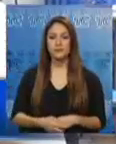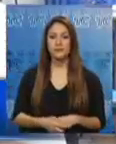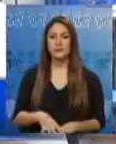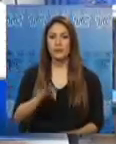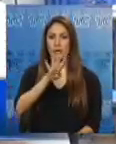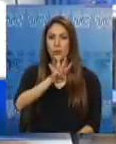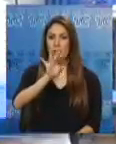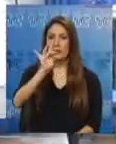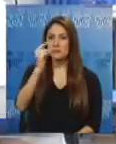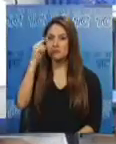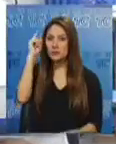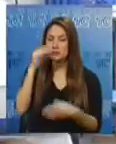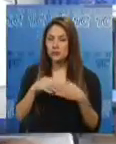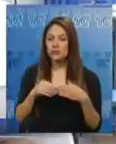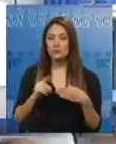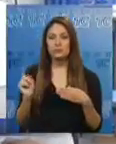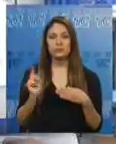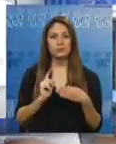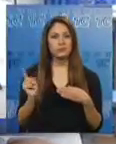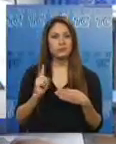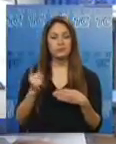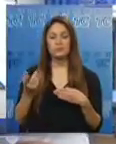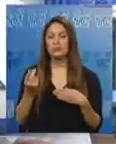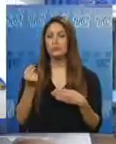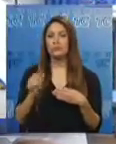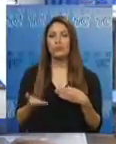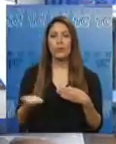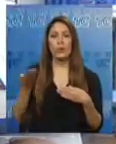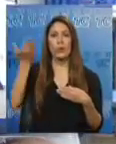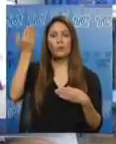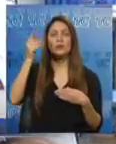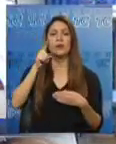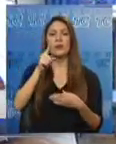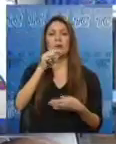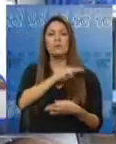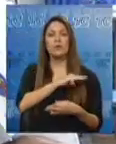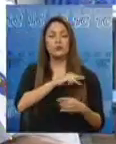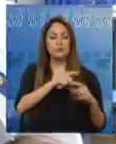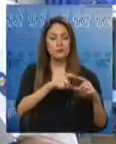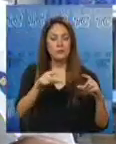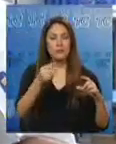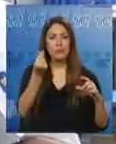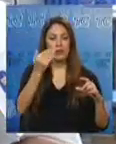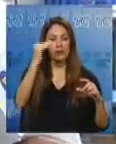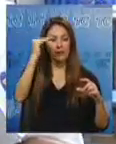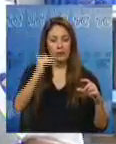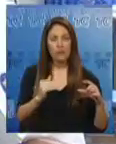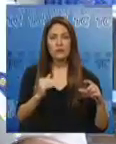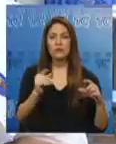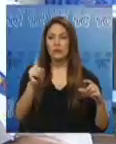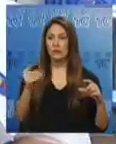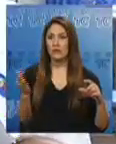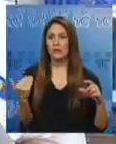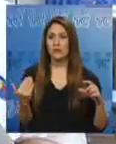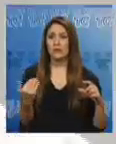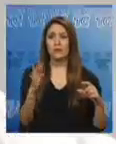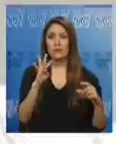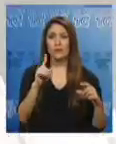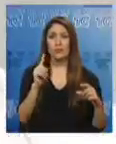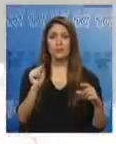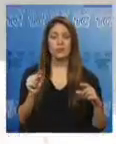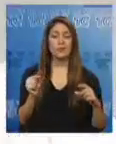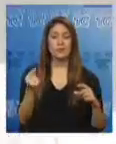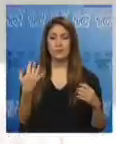48 millones de dólares, sino solamente lo que estaba en el catastro municipal, y por tanto esa diferencia hay que devolverla al Ministerio de Ambiente.